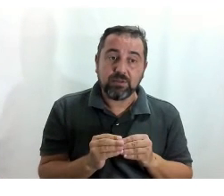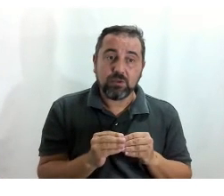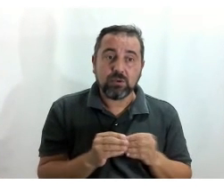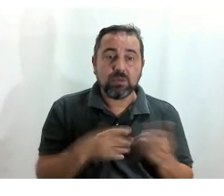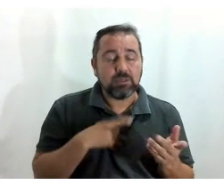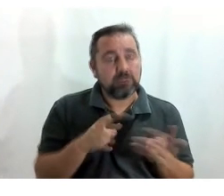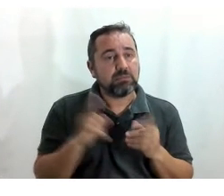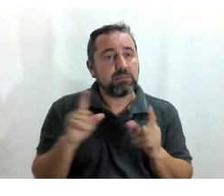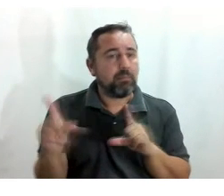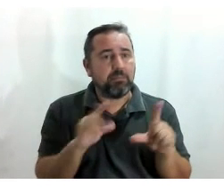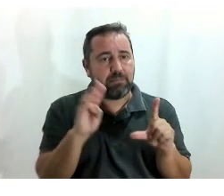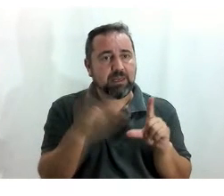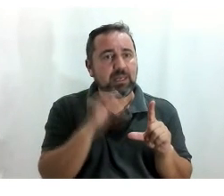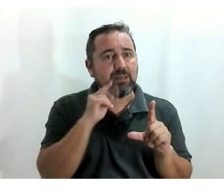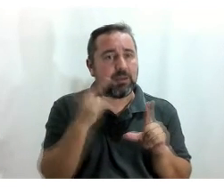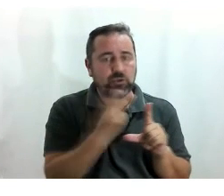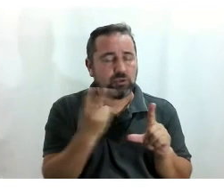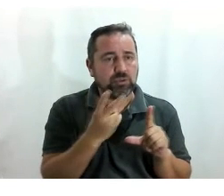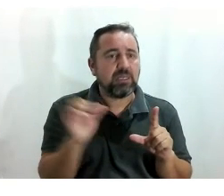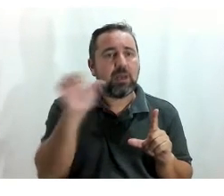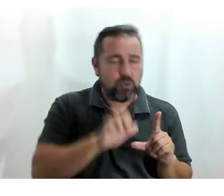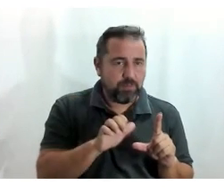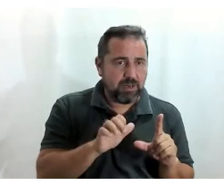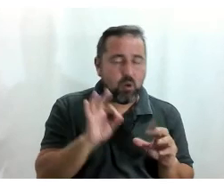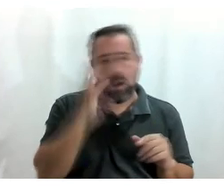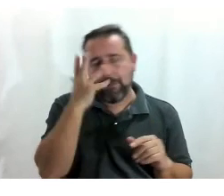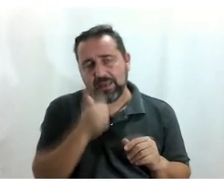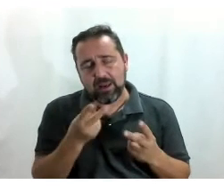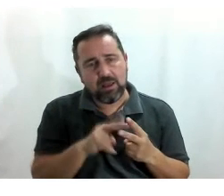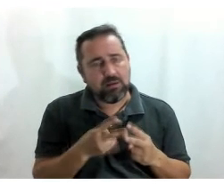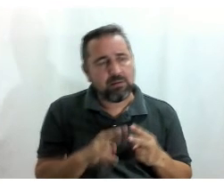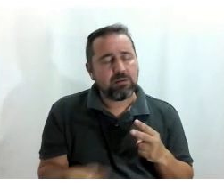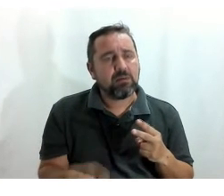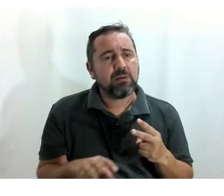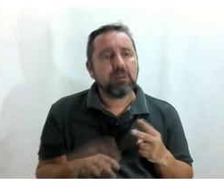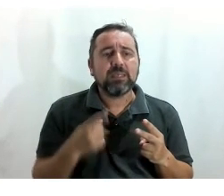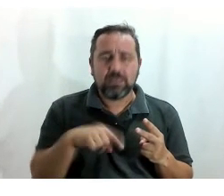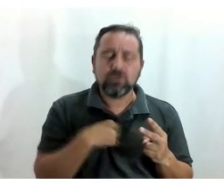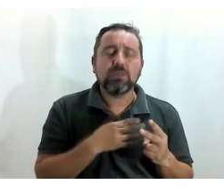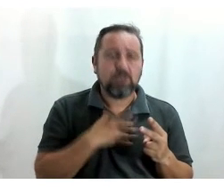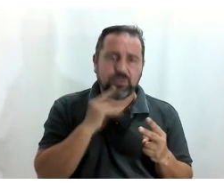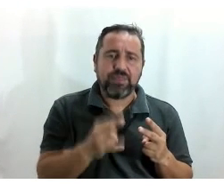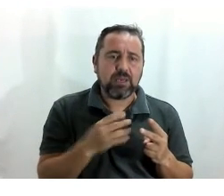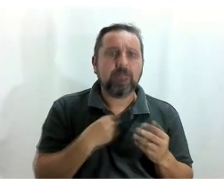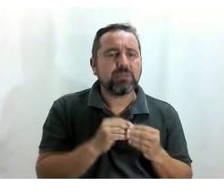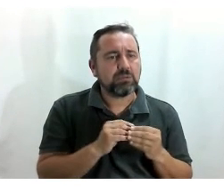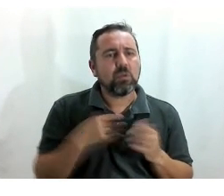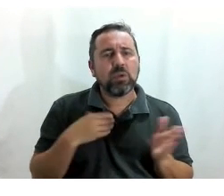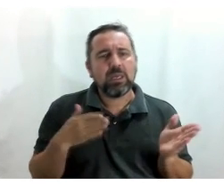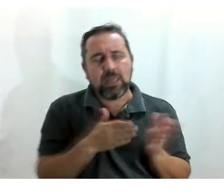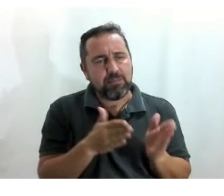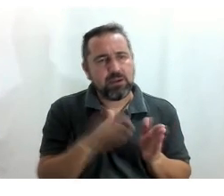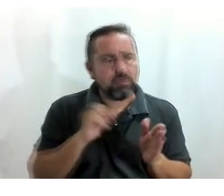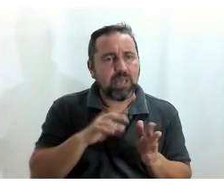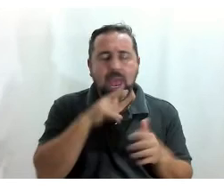esta página y esta, la europea o la americana. Y esto sí quiero decirlo, que hemos recorrido un largo camino, pero